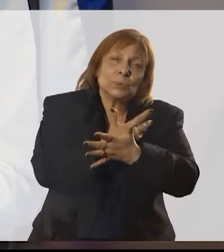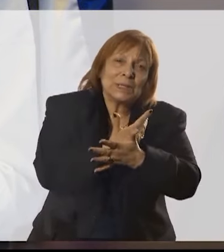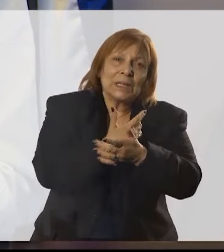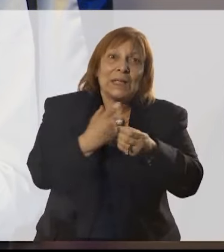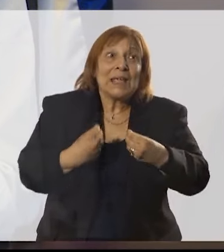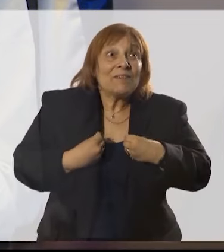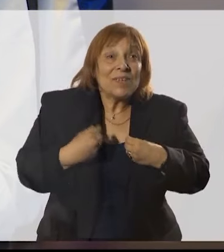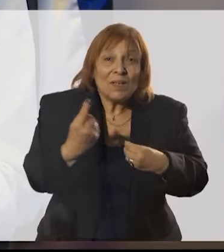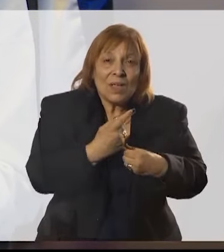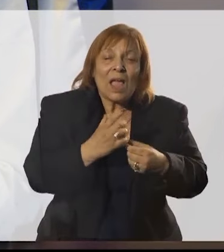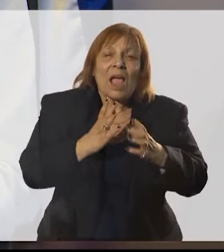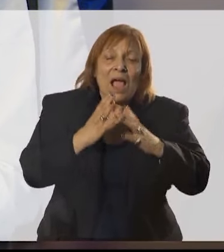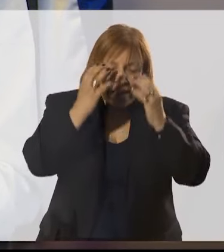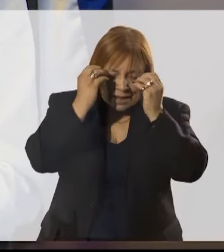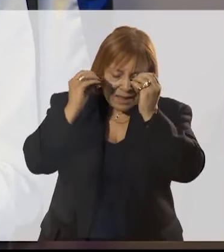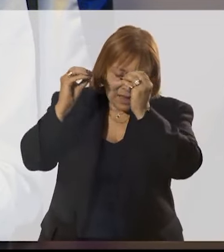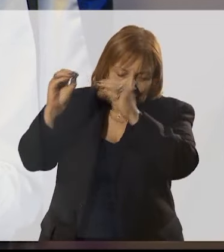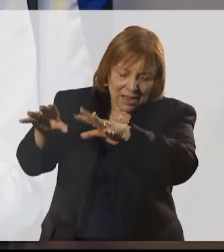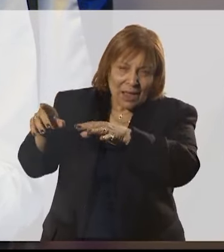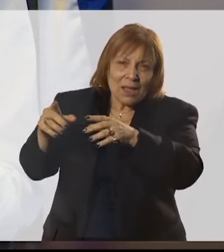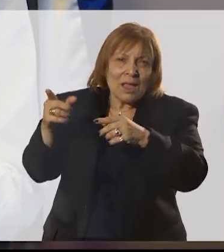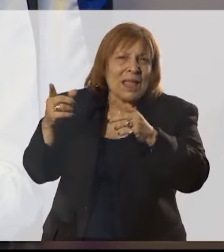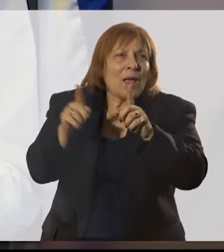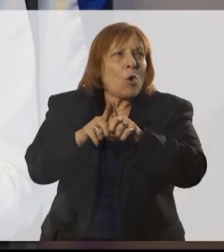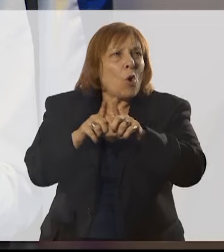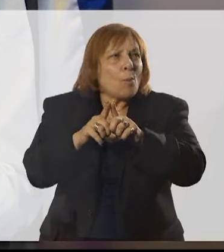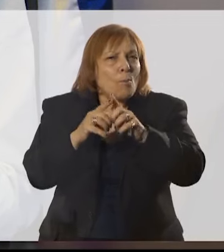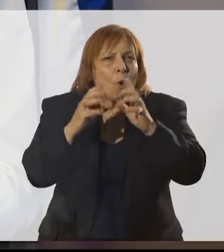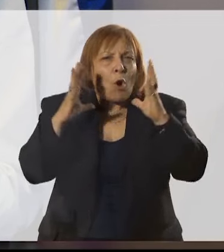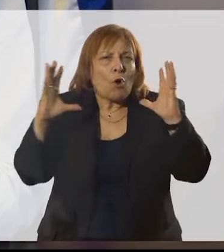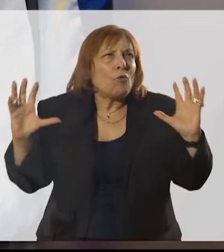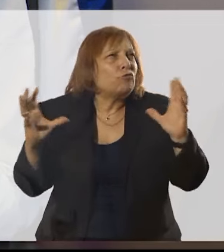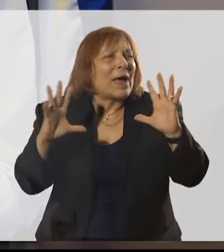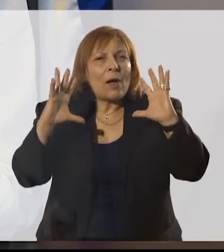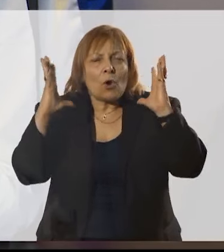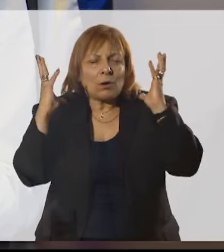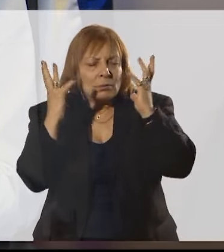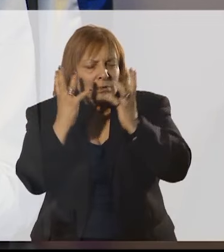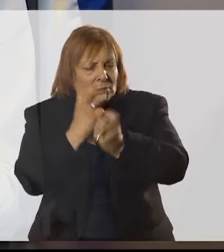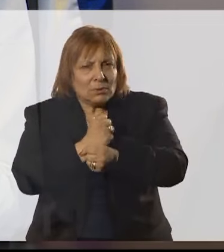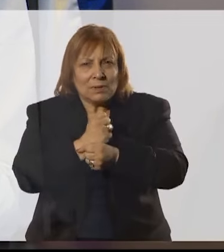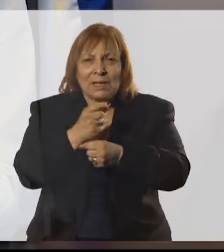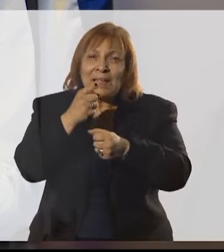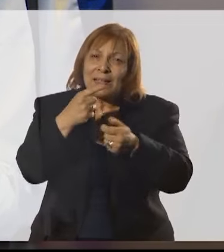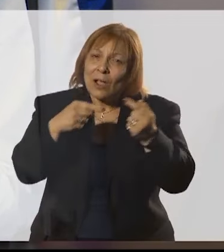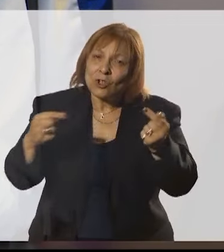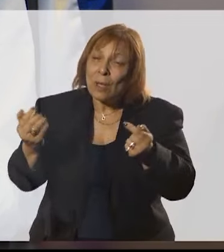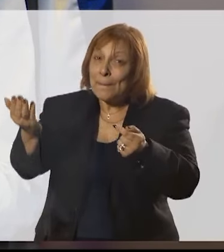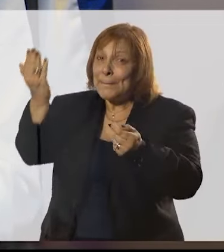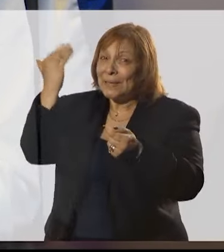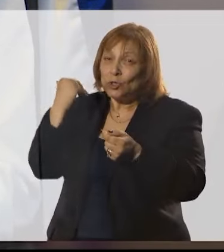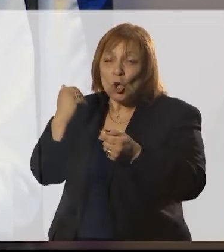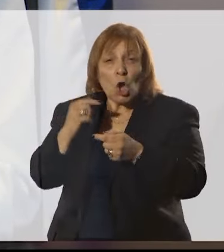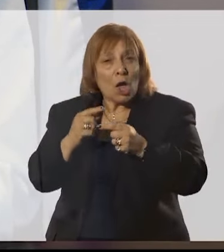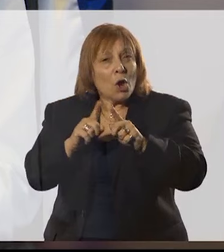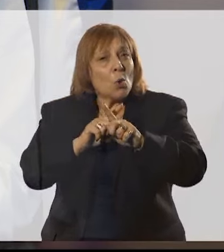pero también a las que habiendo sobrevivido dejaron parte de su vida en aquel infier porque las cosas no pasan en vano y